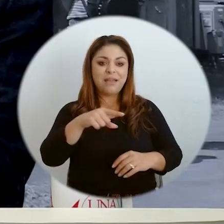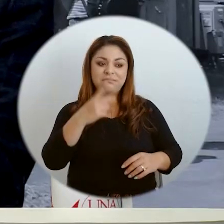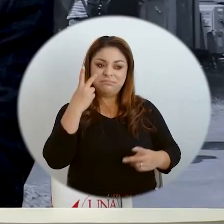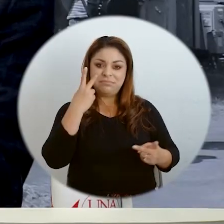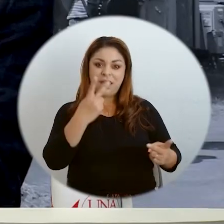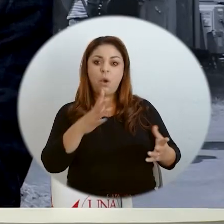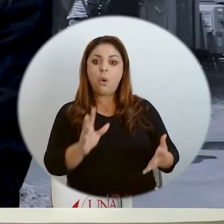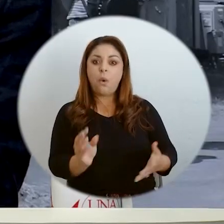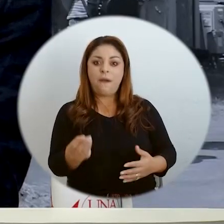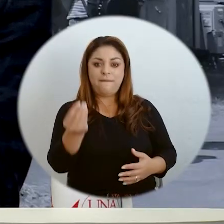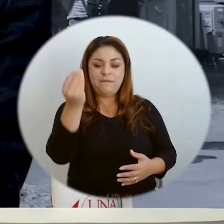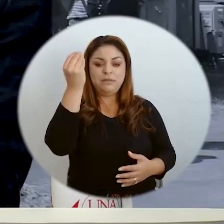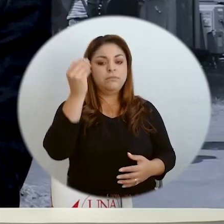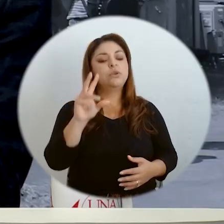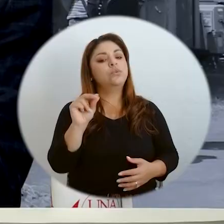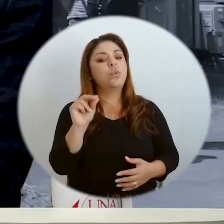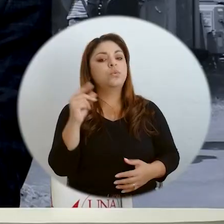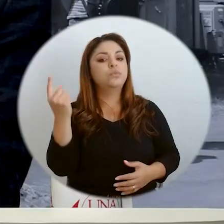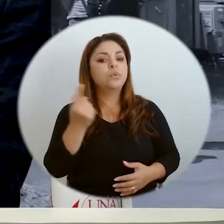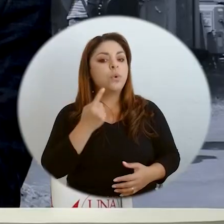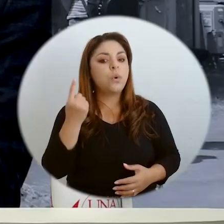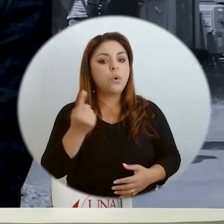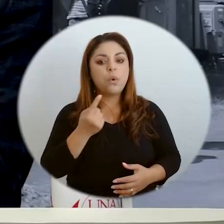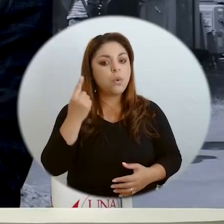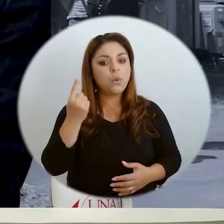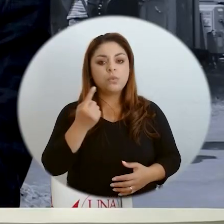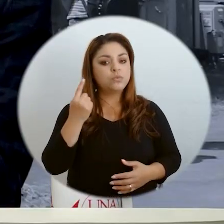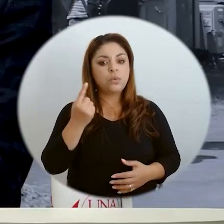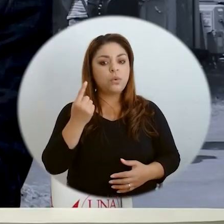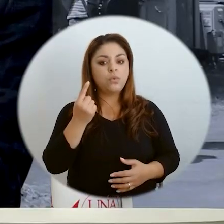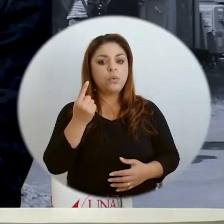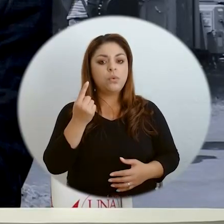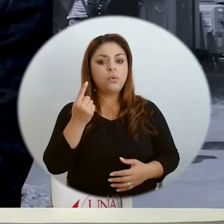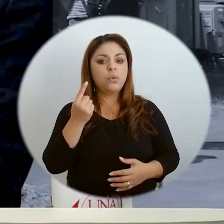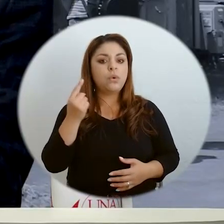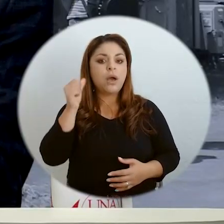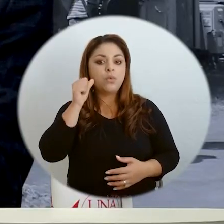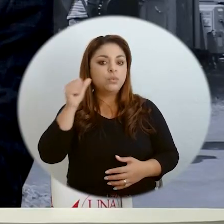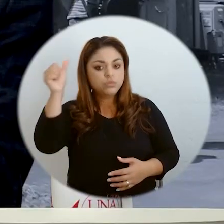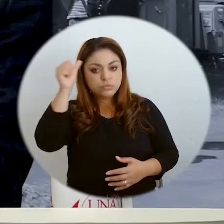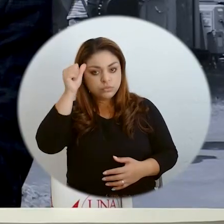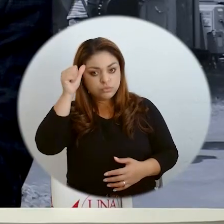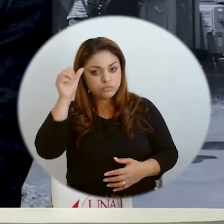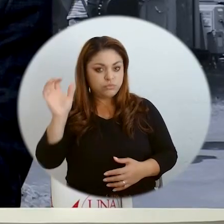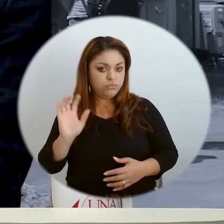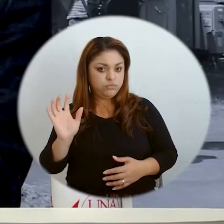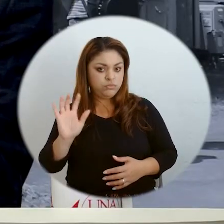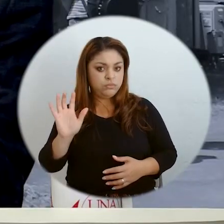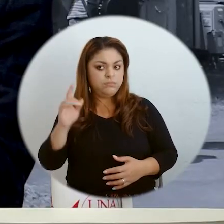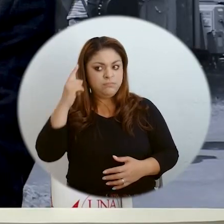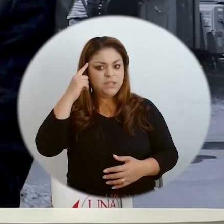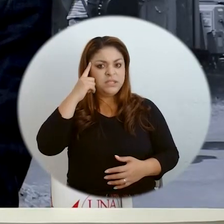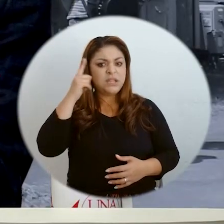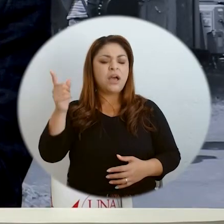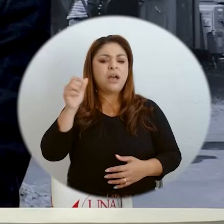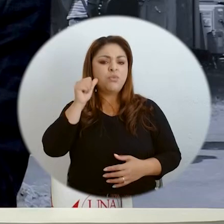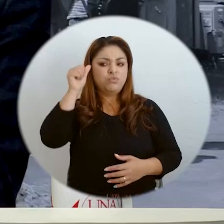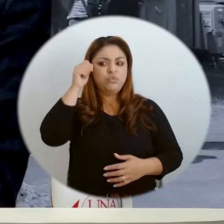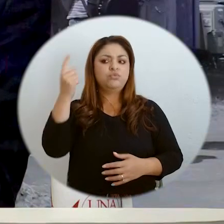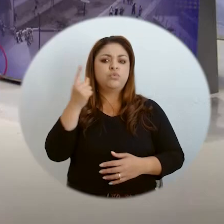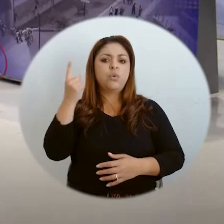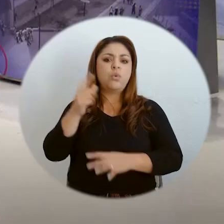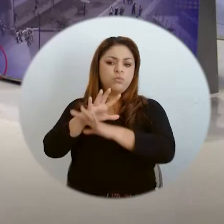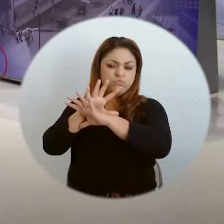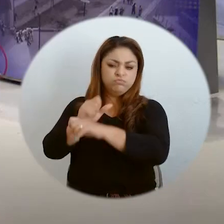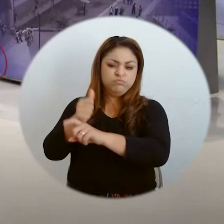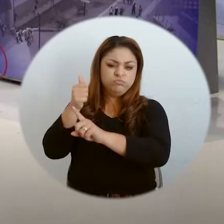derecha, jóvenes, porque tampoco es únicamente la imagen o el componente etario mayor, ¿verdad?, que